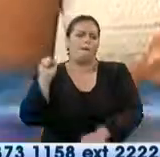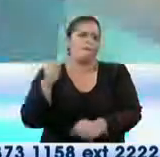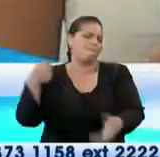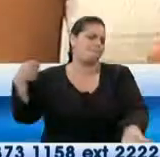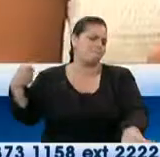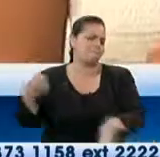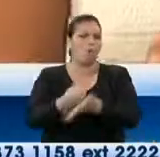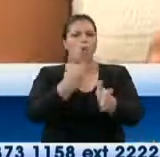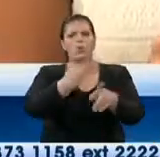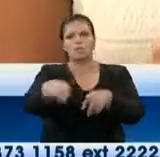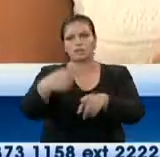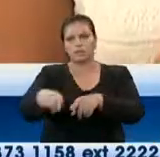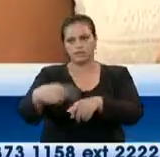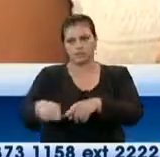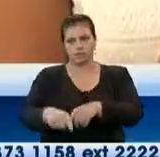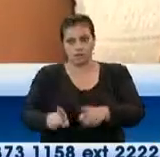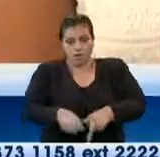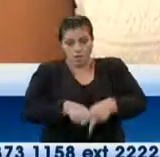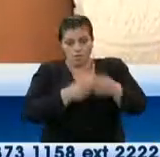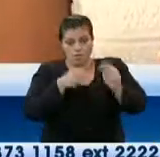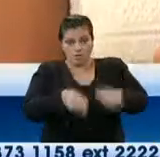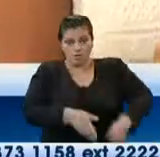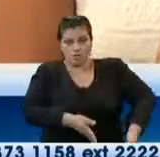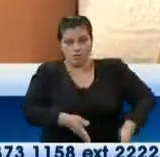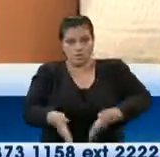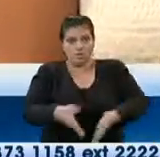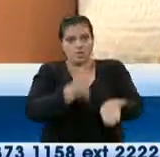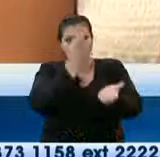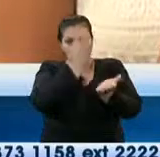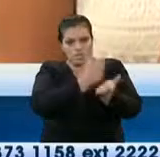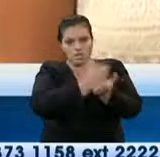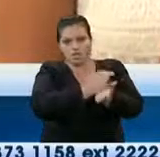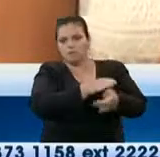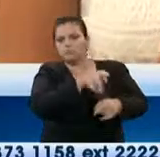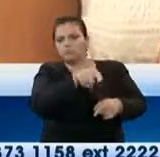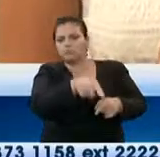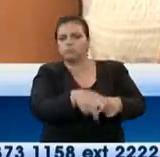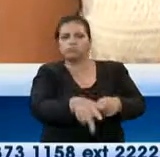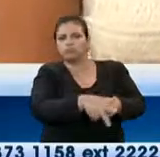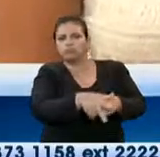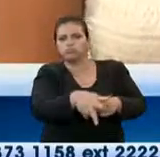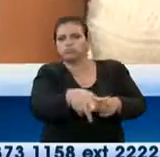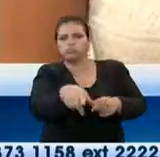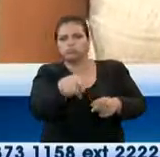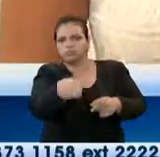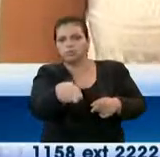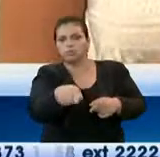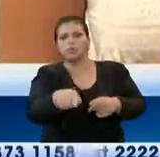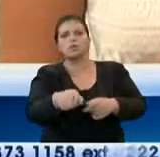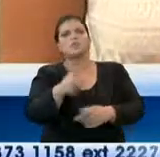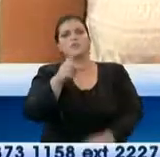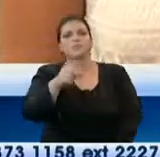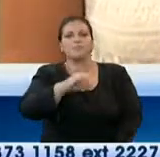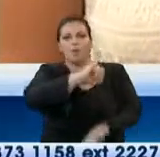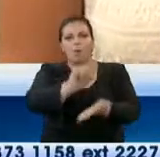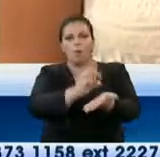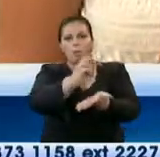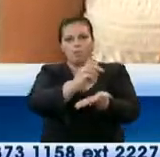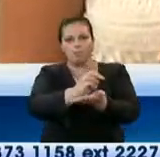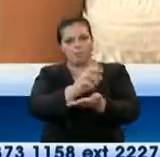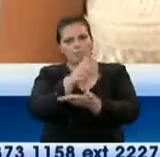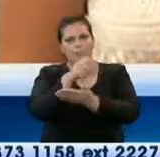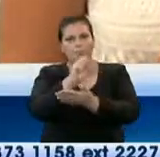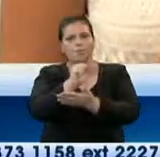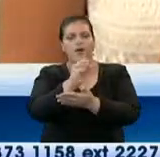que empieza desde la terminal terrestre de Guayaquil, avanza por las cooperativas Limonal y Juan Pablo, el Parque Samanes, el